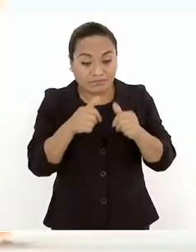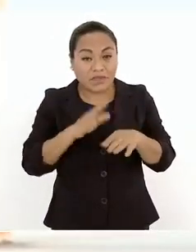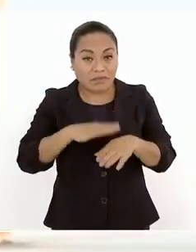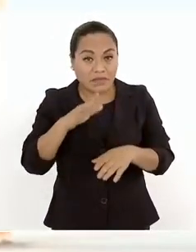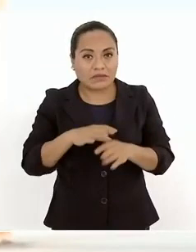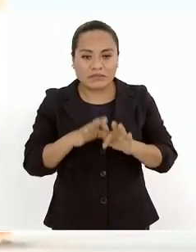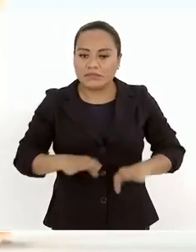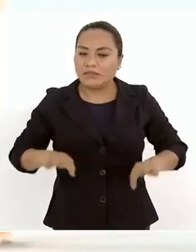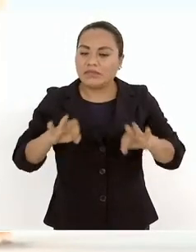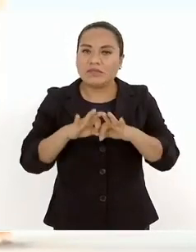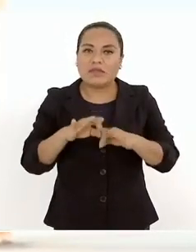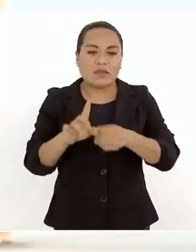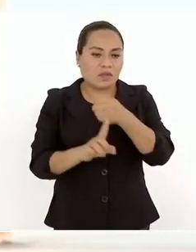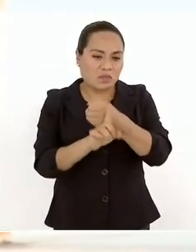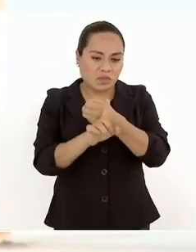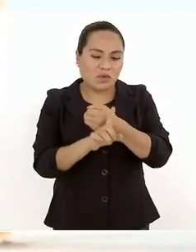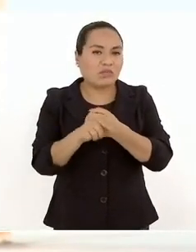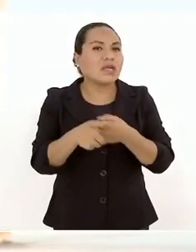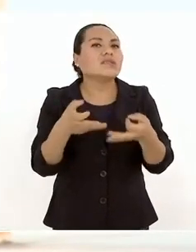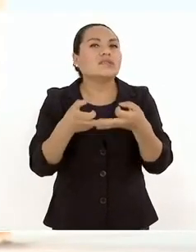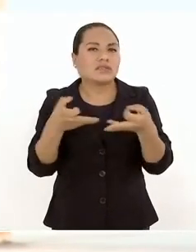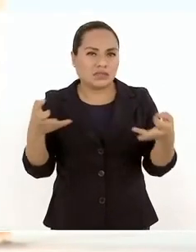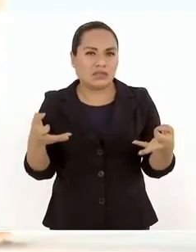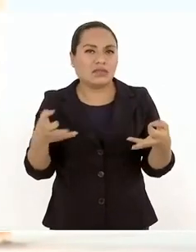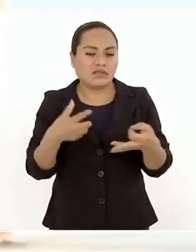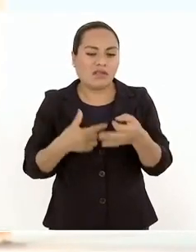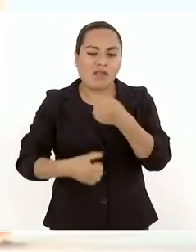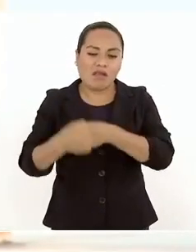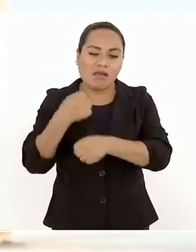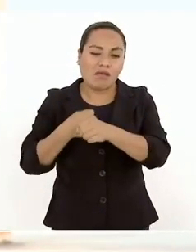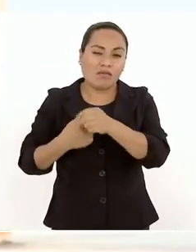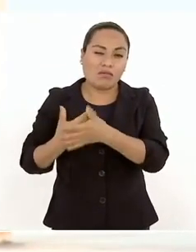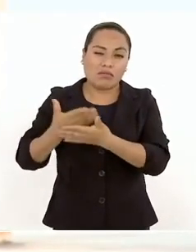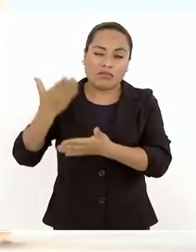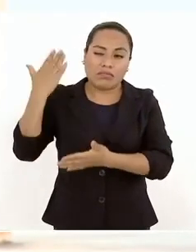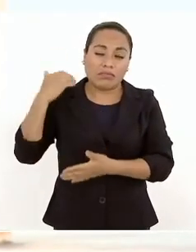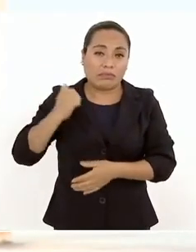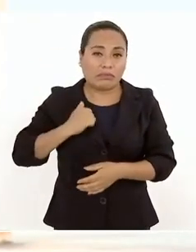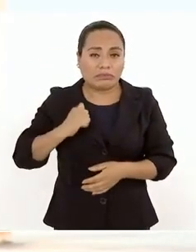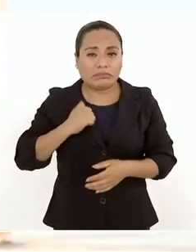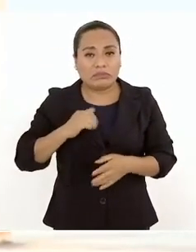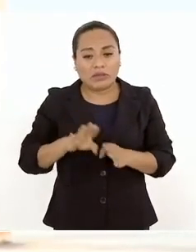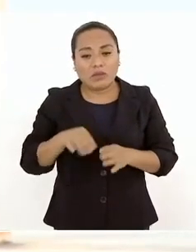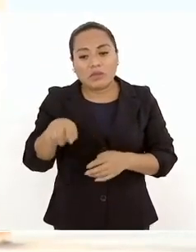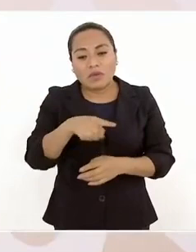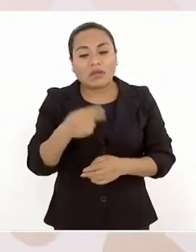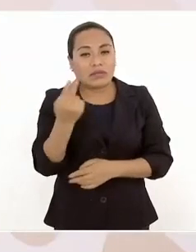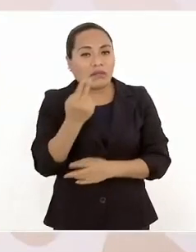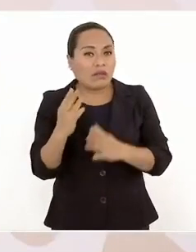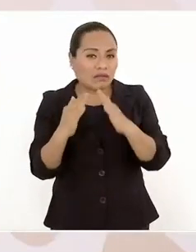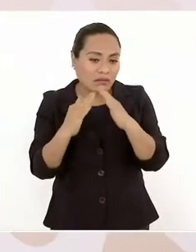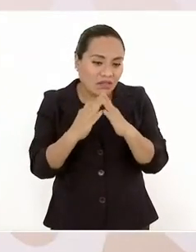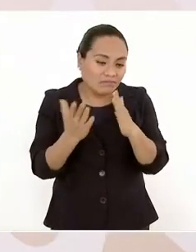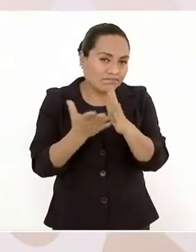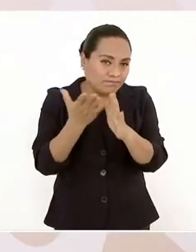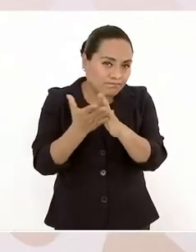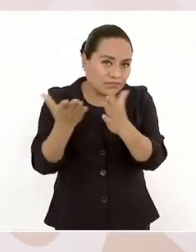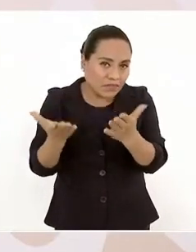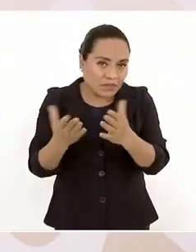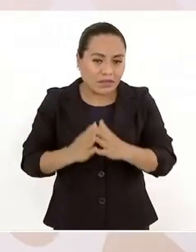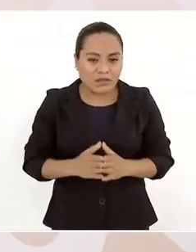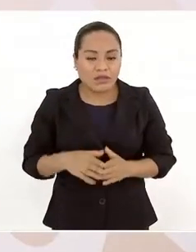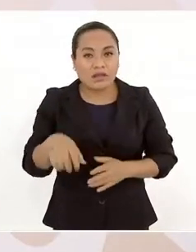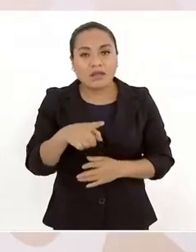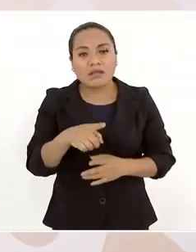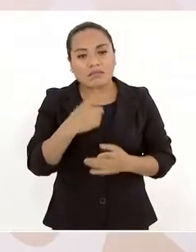toca atender, a problemas agrarios muy viejos de décadas, a necesidades de vivienda, a necesidades de